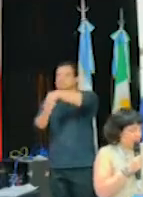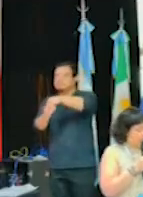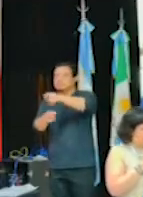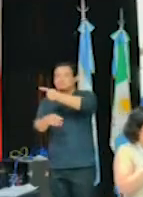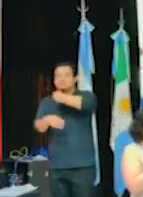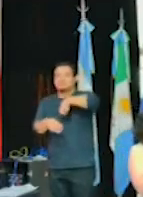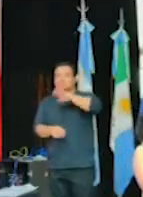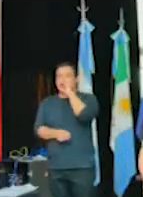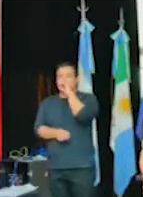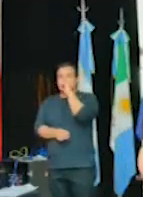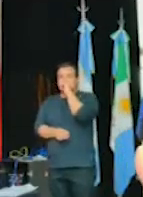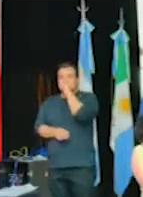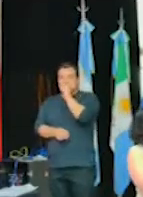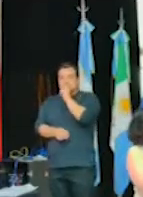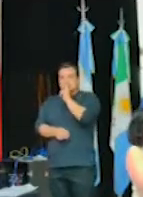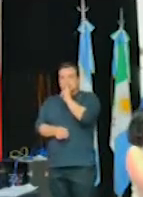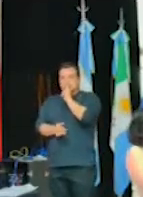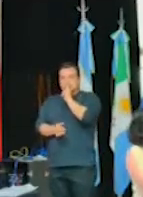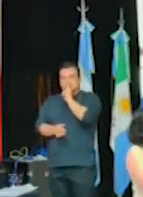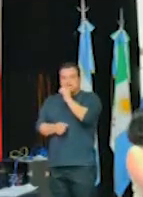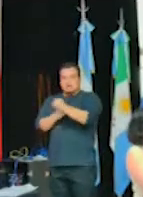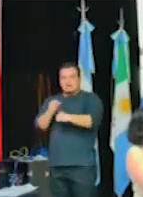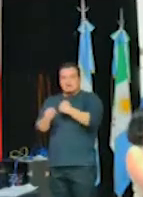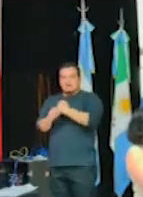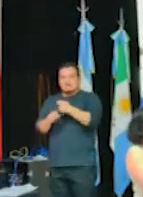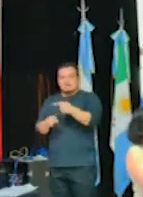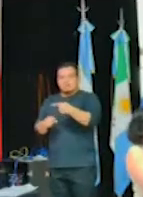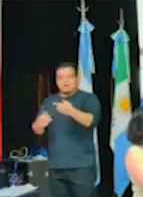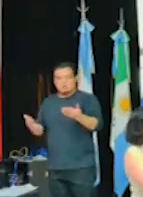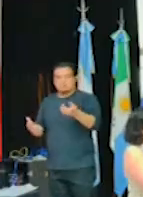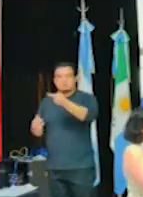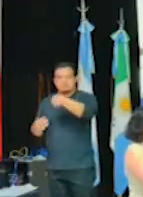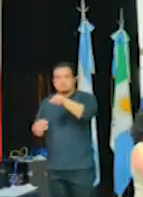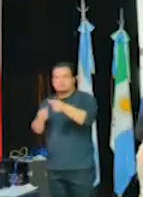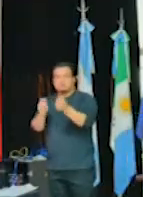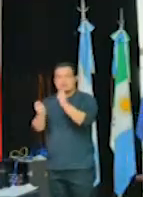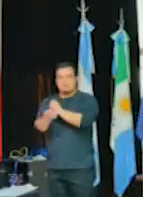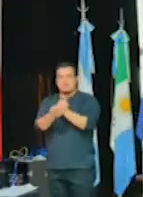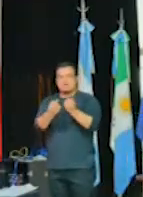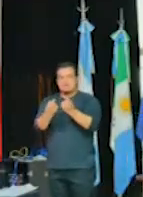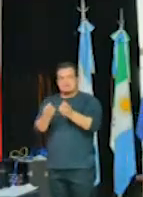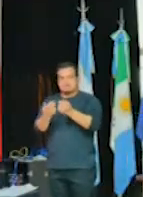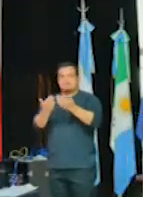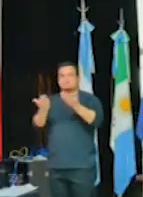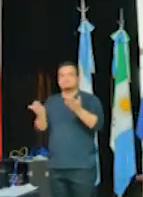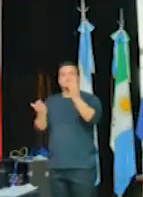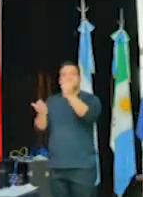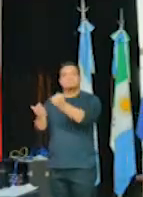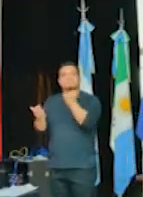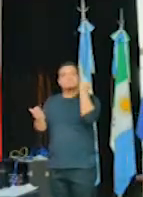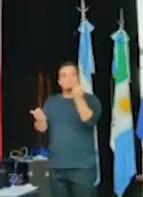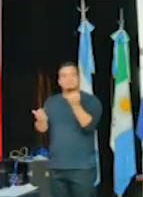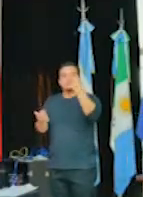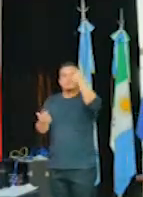seguir sin tratar de generar los cambios necesarios? Entonces, la importancia de pensar